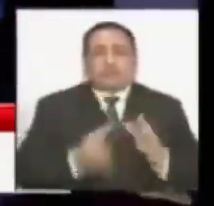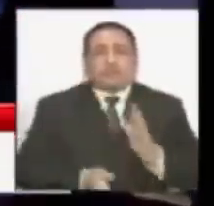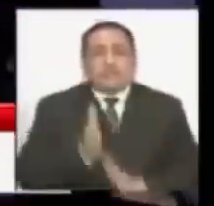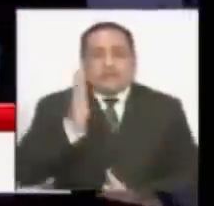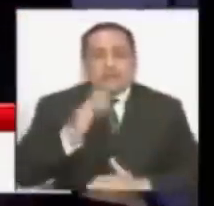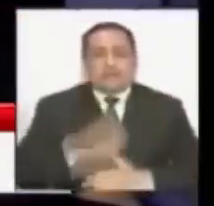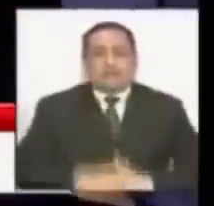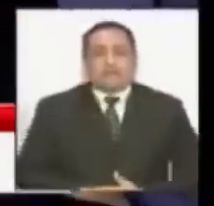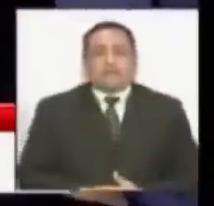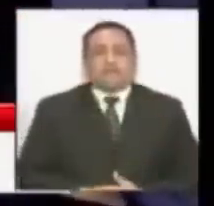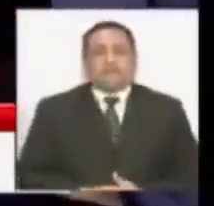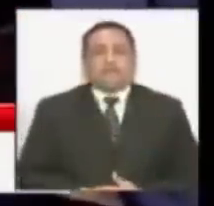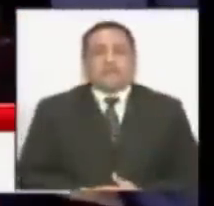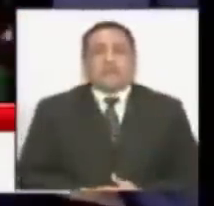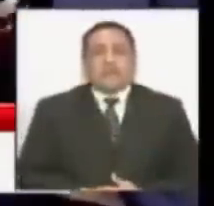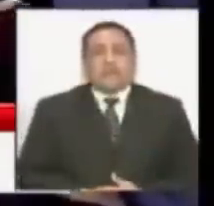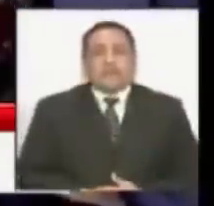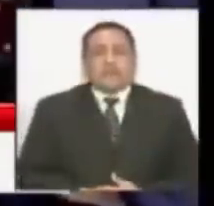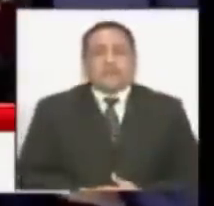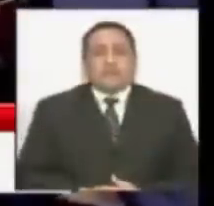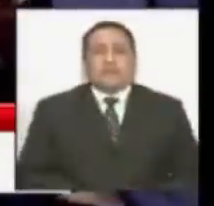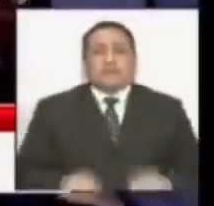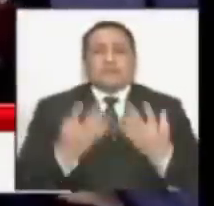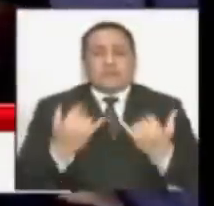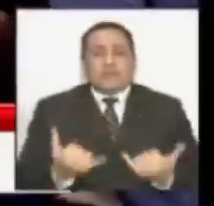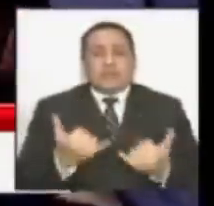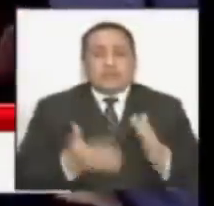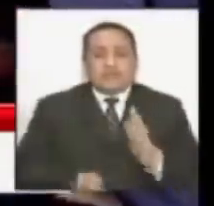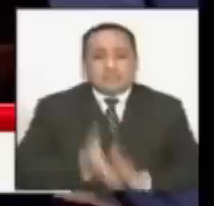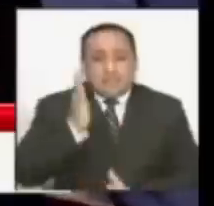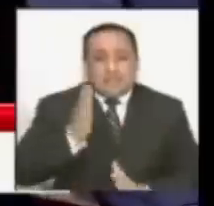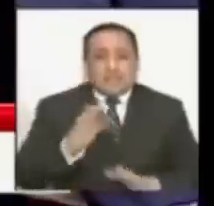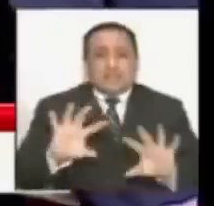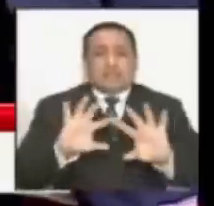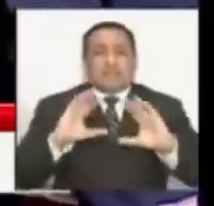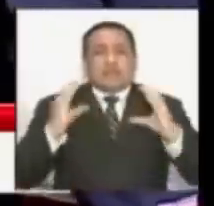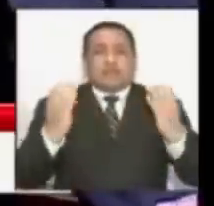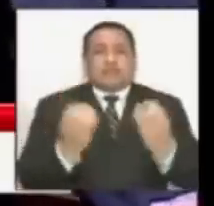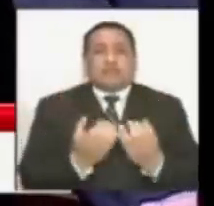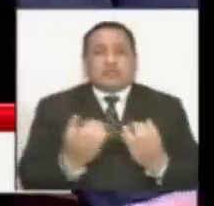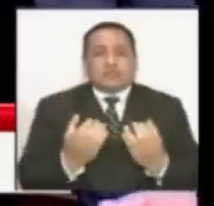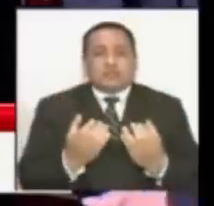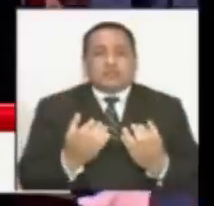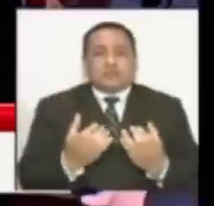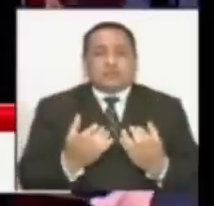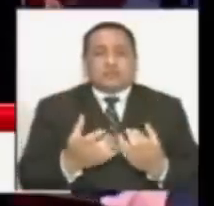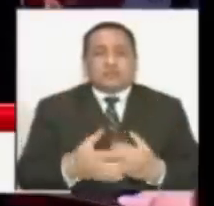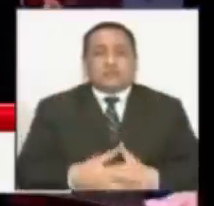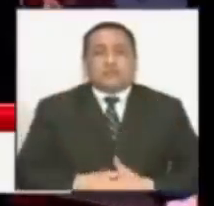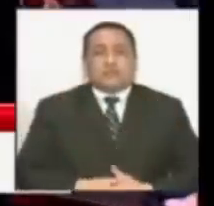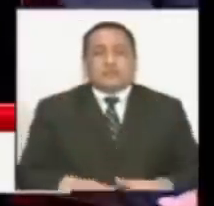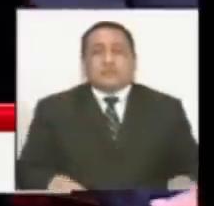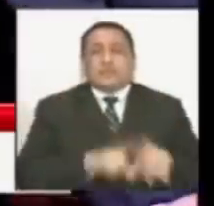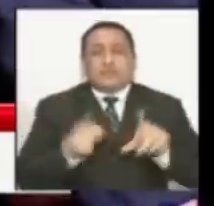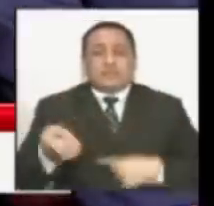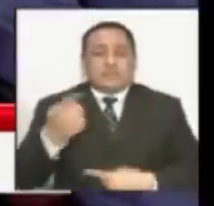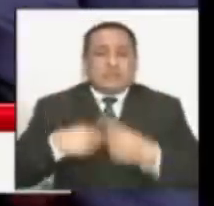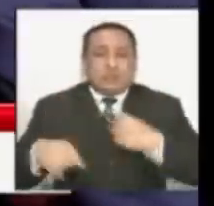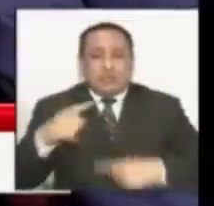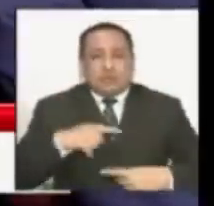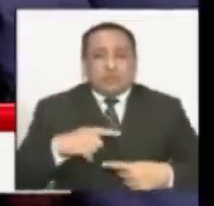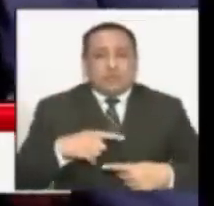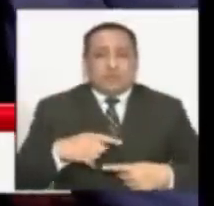hemiciclo principal, Claudia. Así es, sale ya del hemiciclo. Y está entonces por retirarse. Está